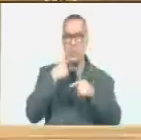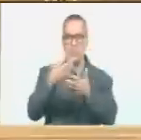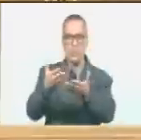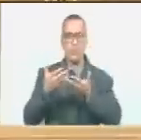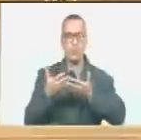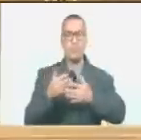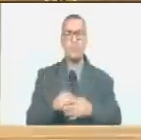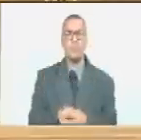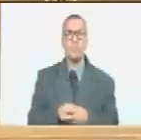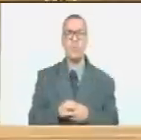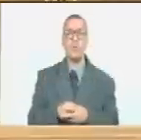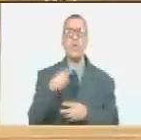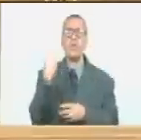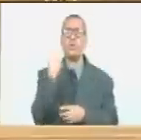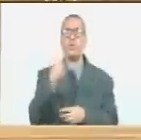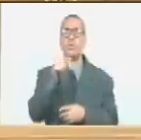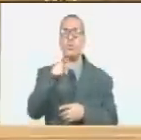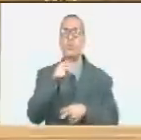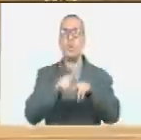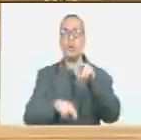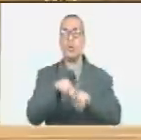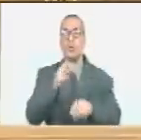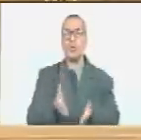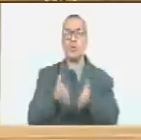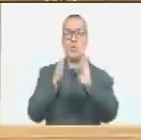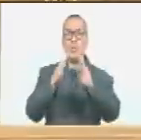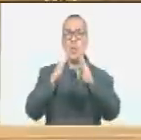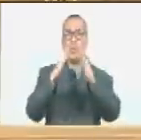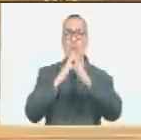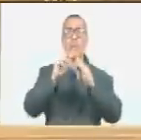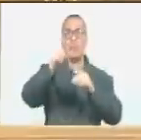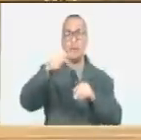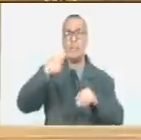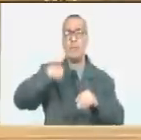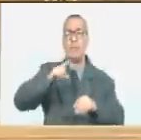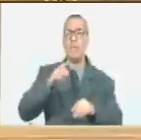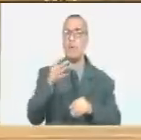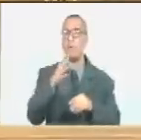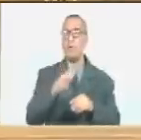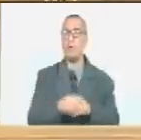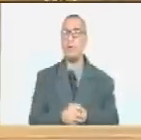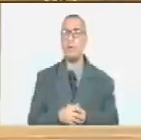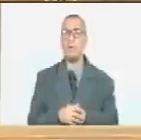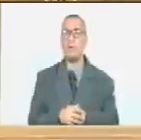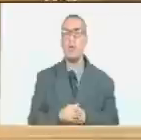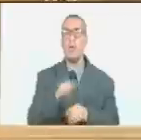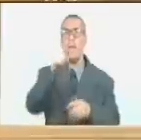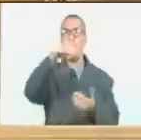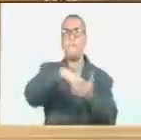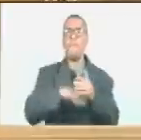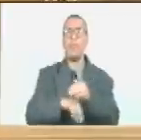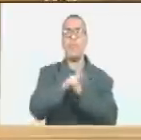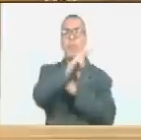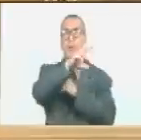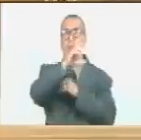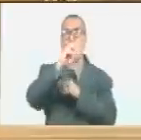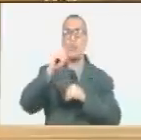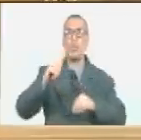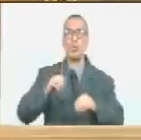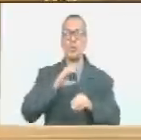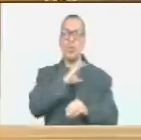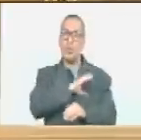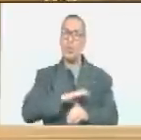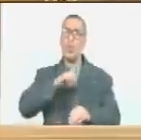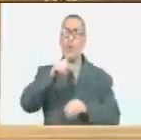¿no? Y no solo se queda con la construcción de la vivienda, porque también tenemos aproximadamente más de 1.200